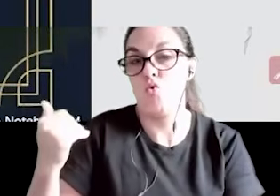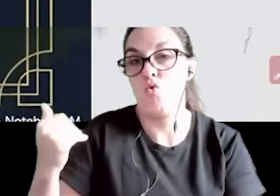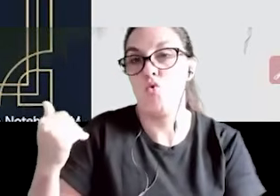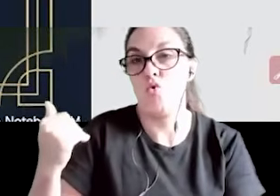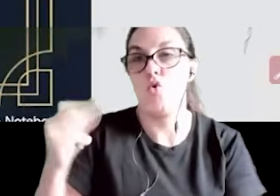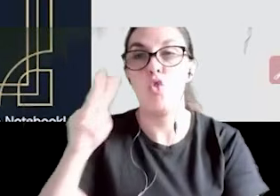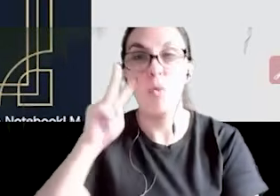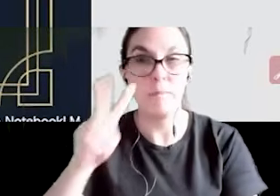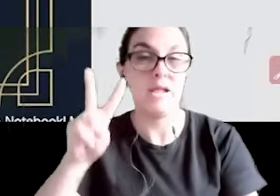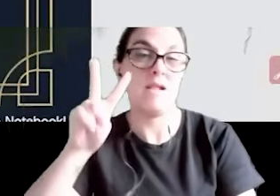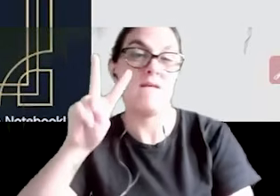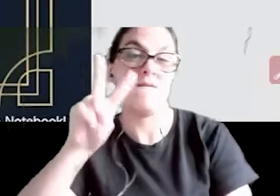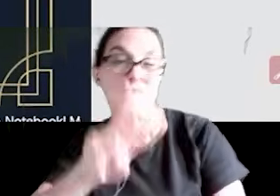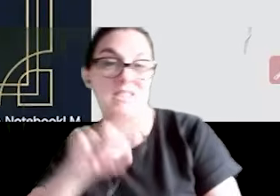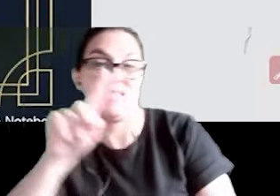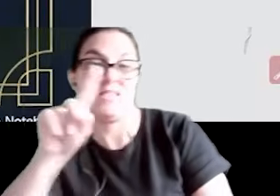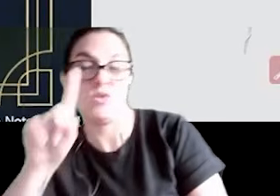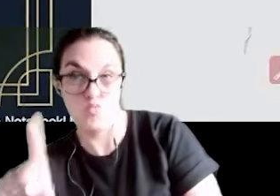2021,